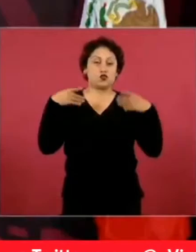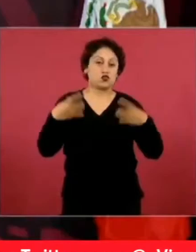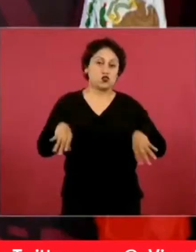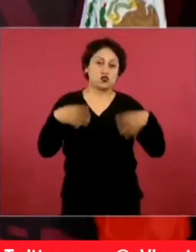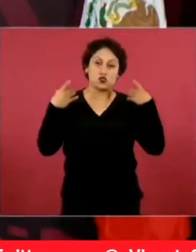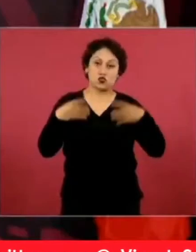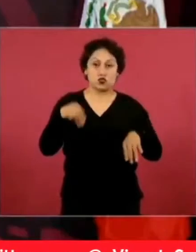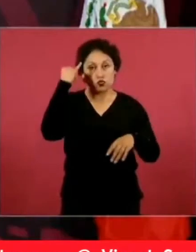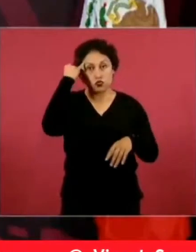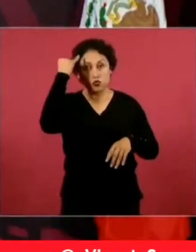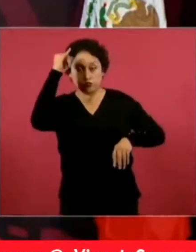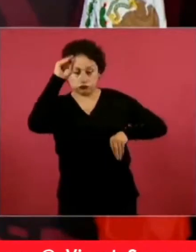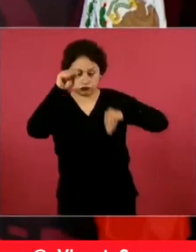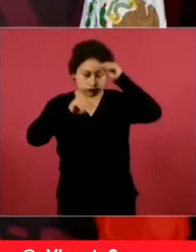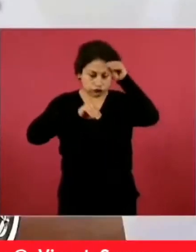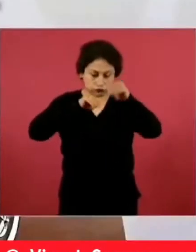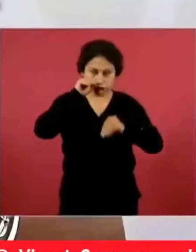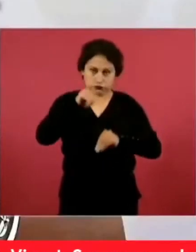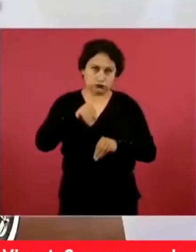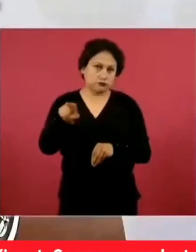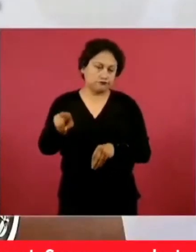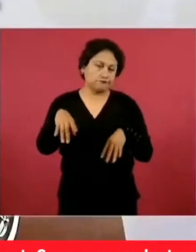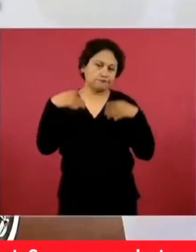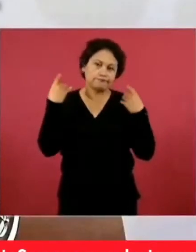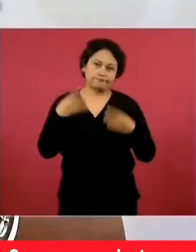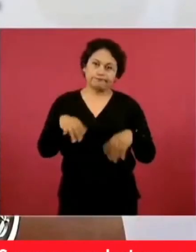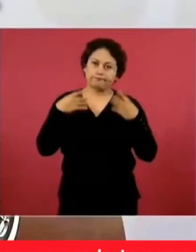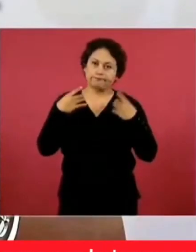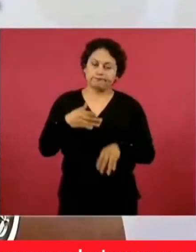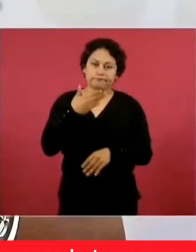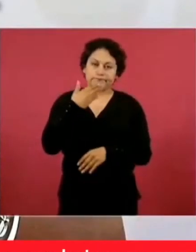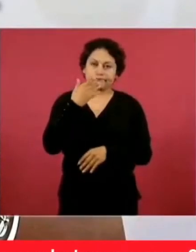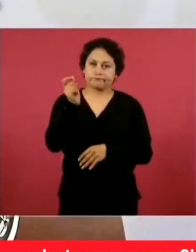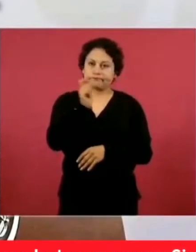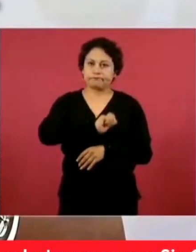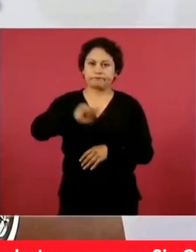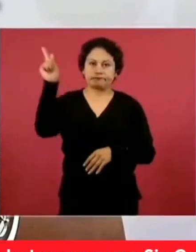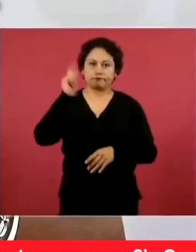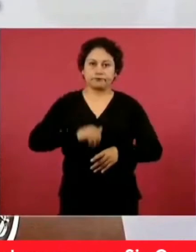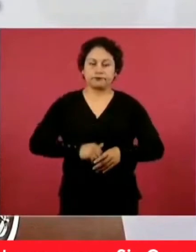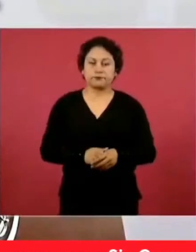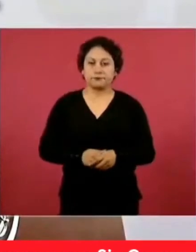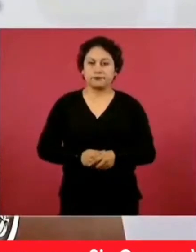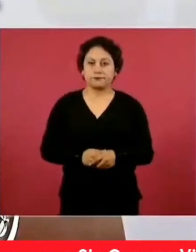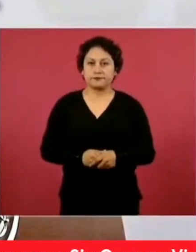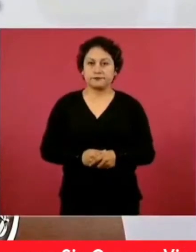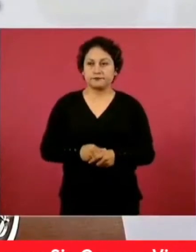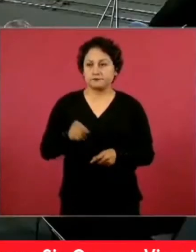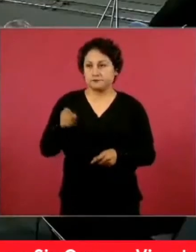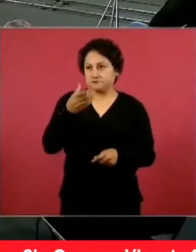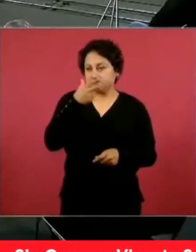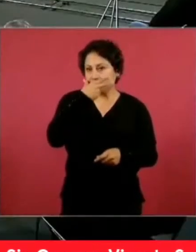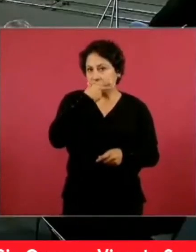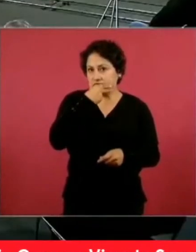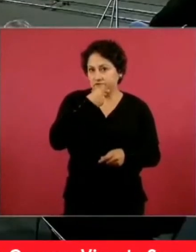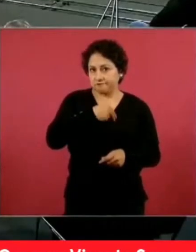un hombre inteligente,